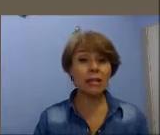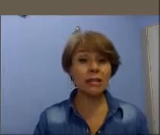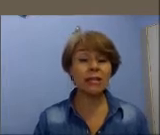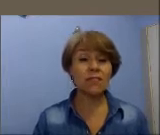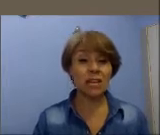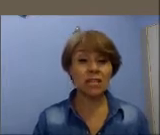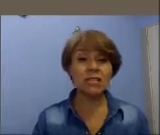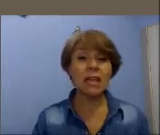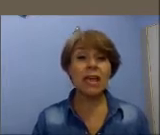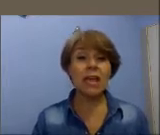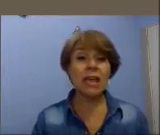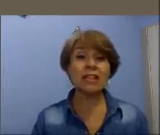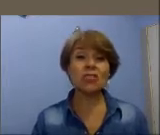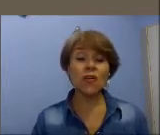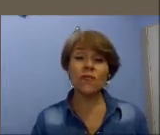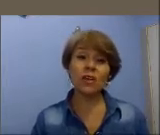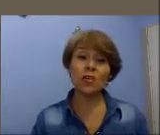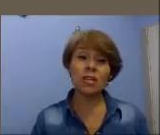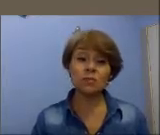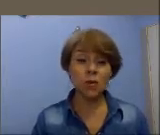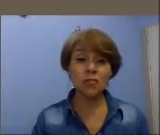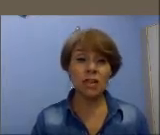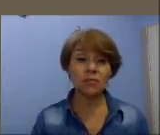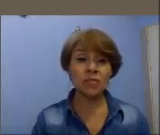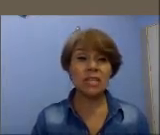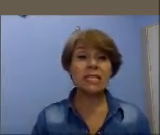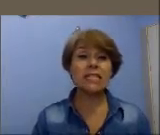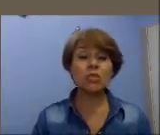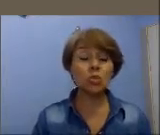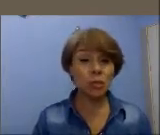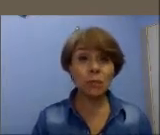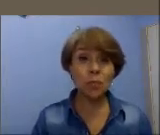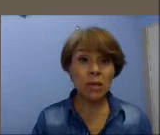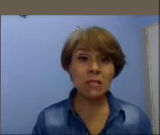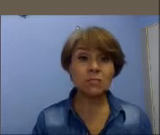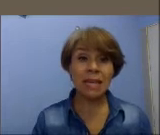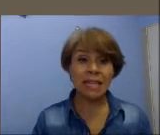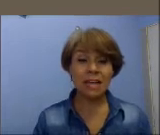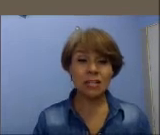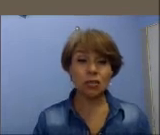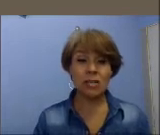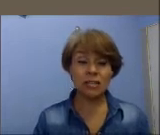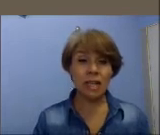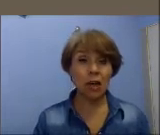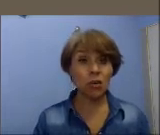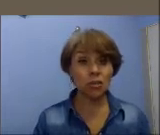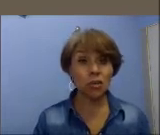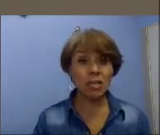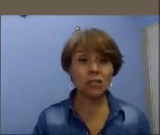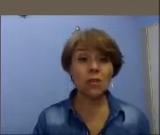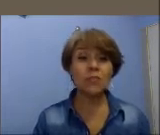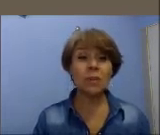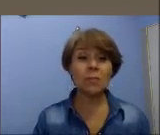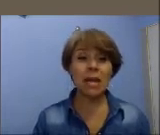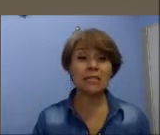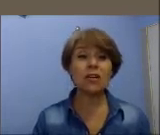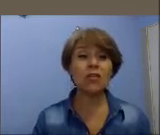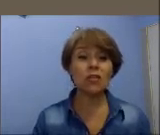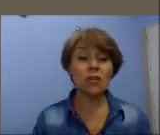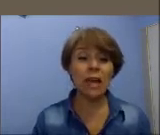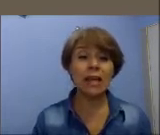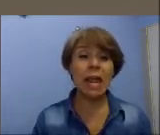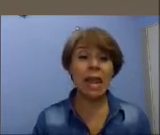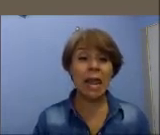una carita feliz en donde corresponda. Si tú te puedes peinar solita o solito, vas